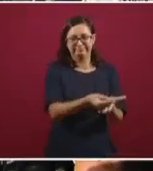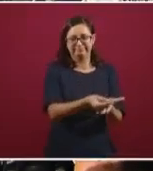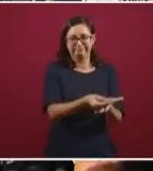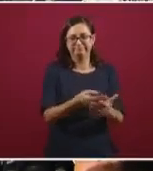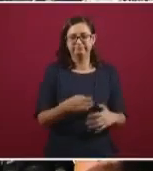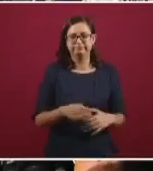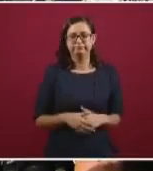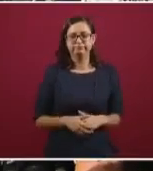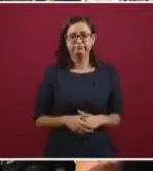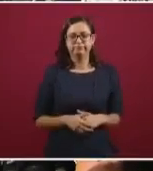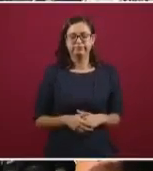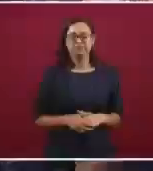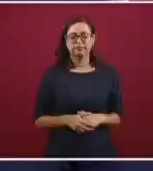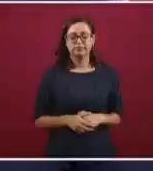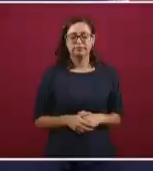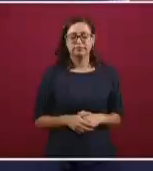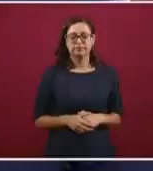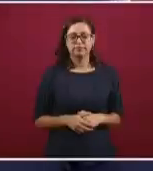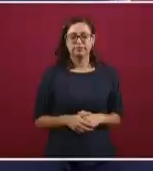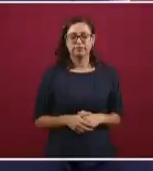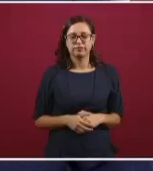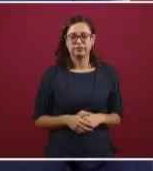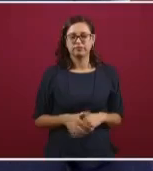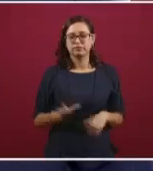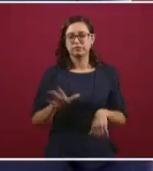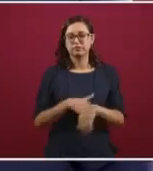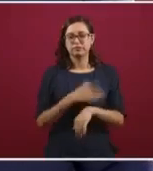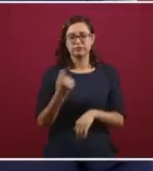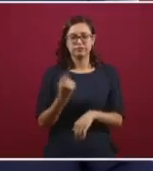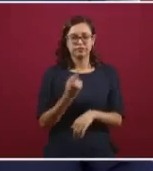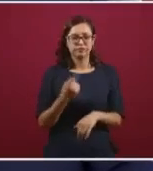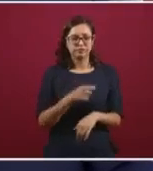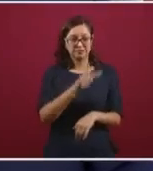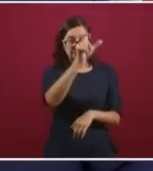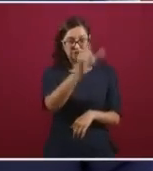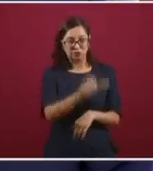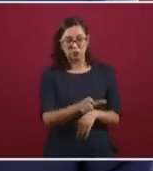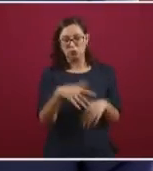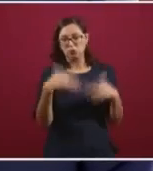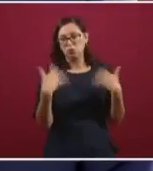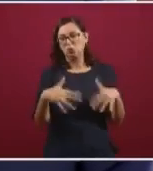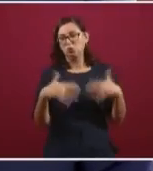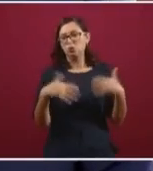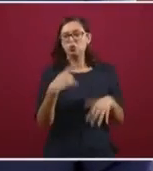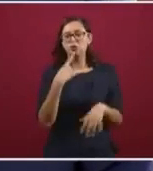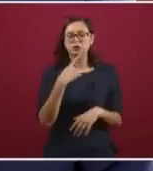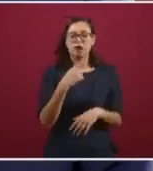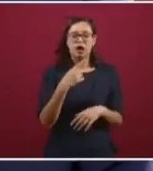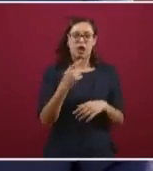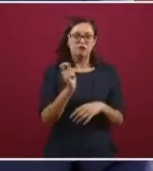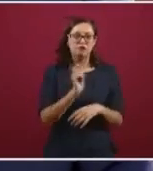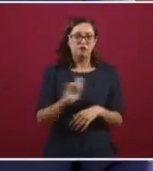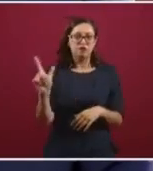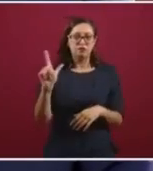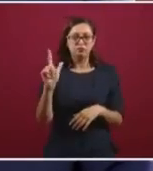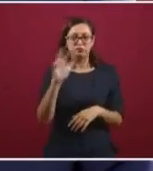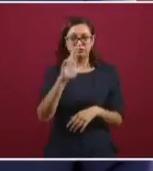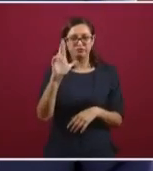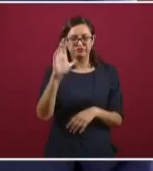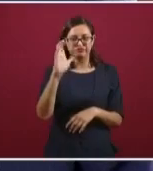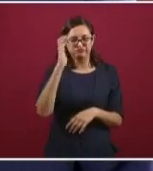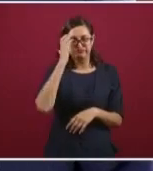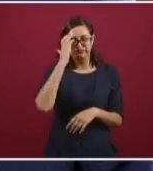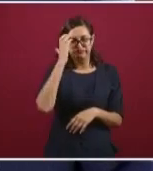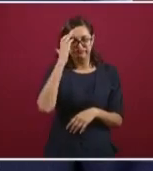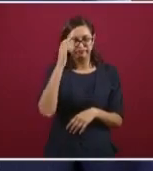pues se trata de toda una personalidad muy reconocida que ayudó, impulsó